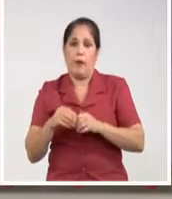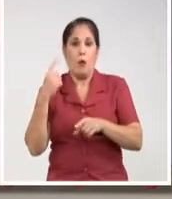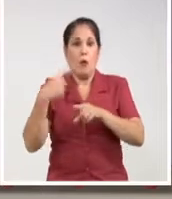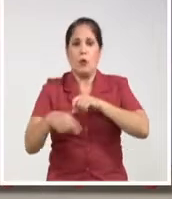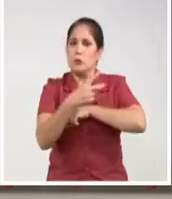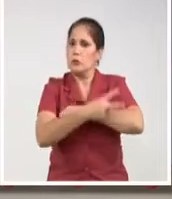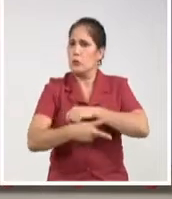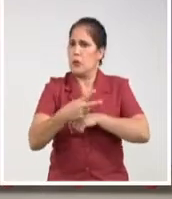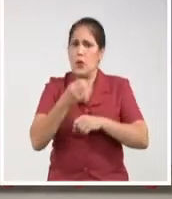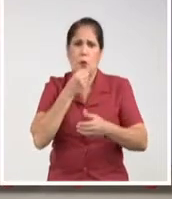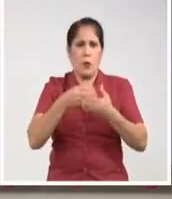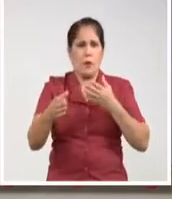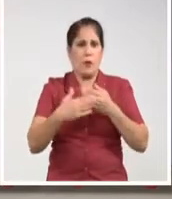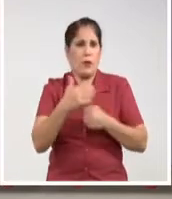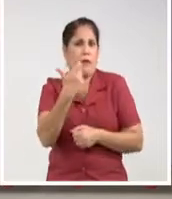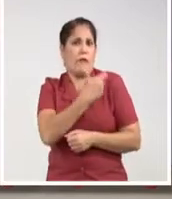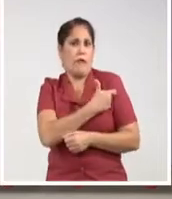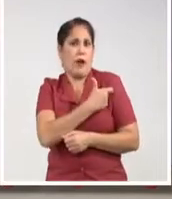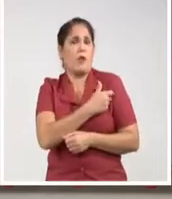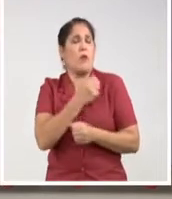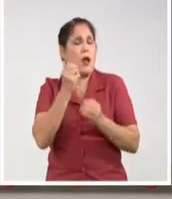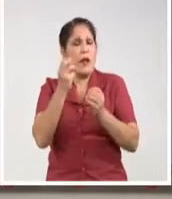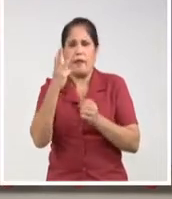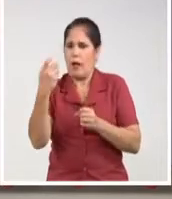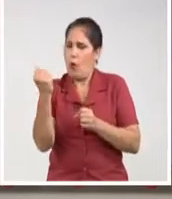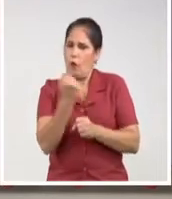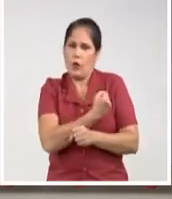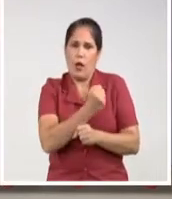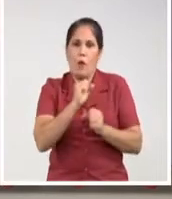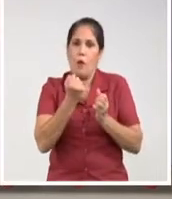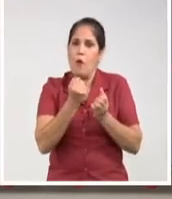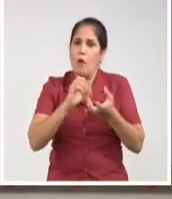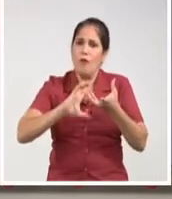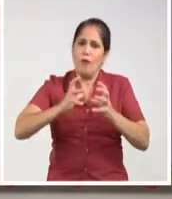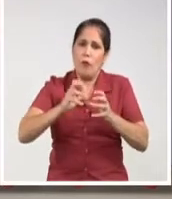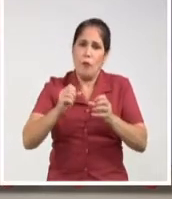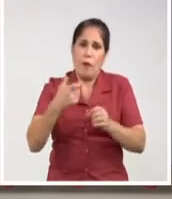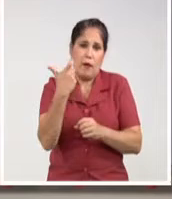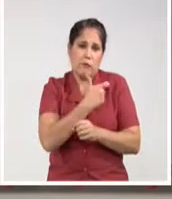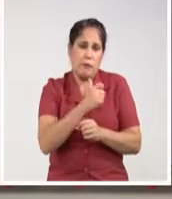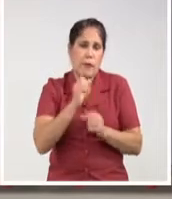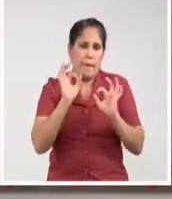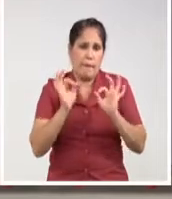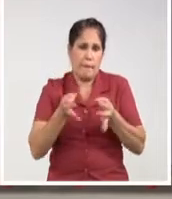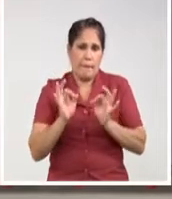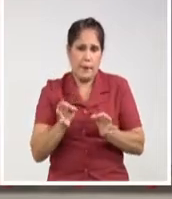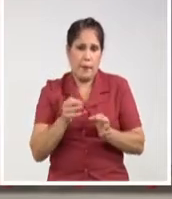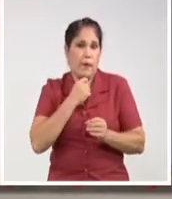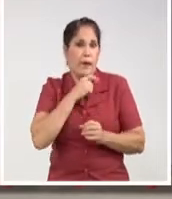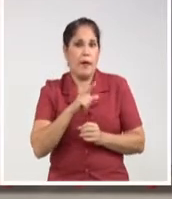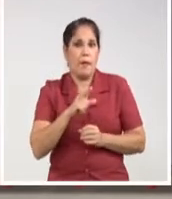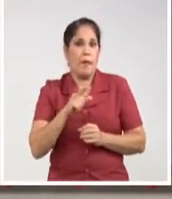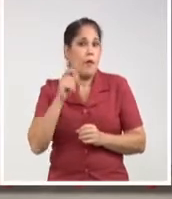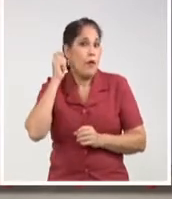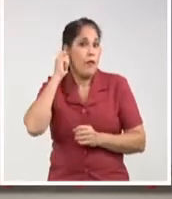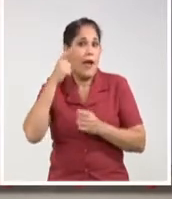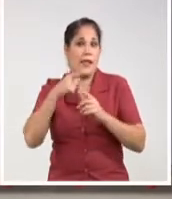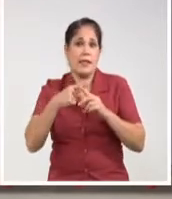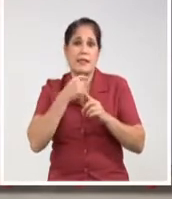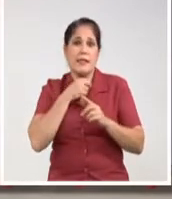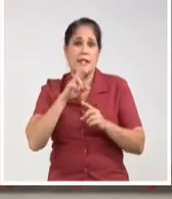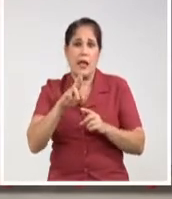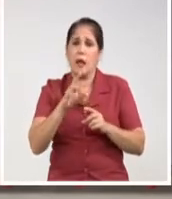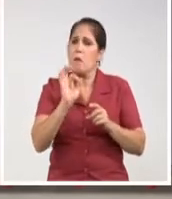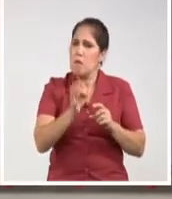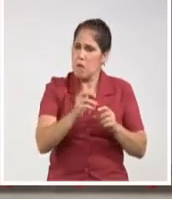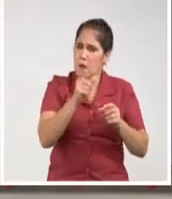del mundo, a partir de las vacunas disponibles, lo que se establece es un mismo esquema de vacunación. Digamos, la Pfizer, por ejemplo, lo mismo para convalecientes